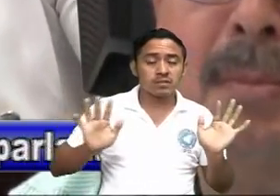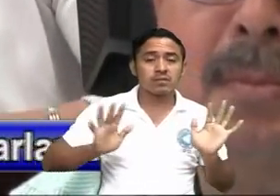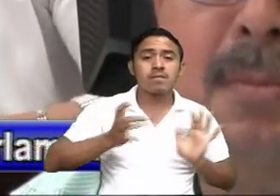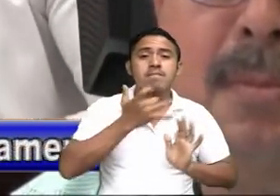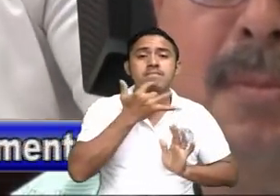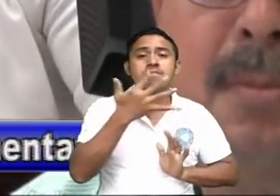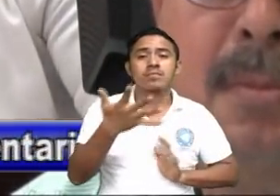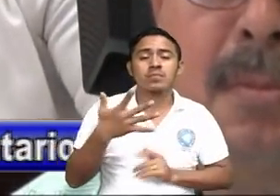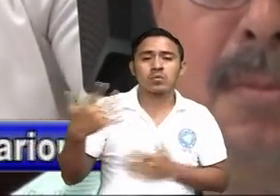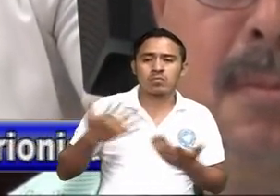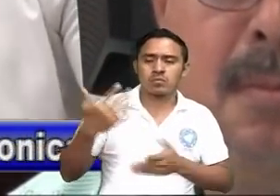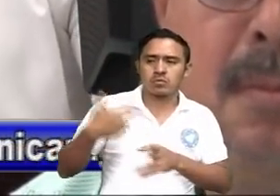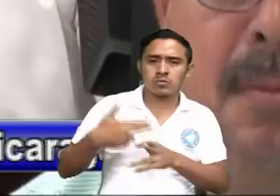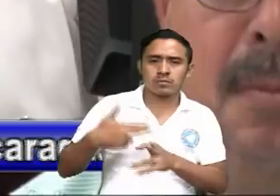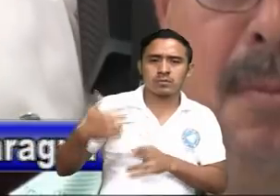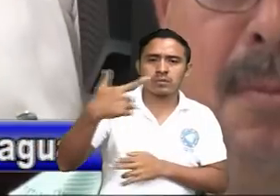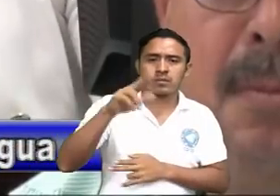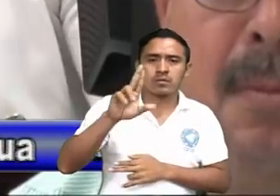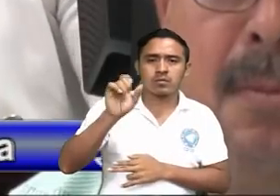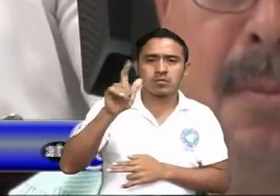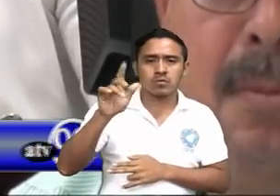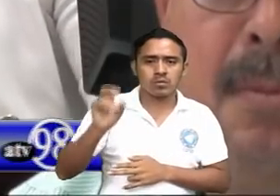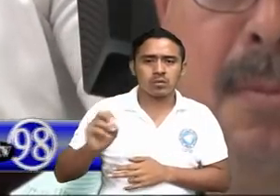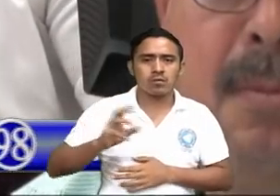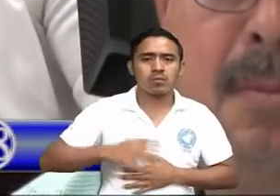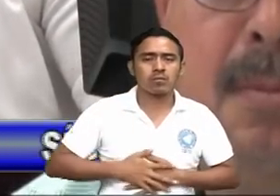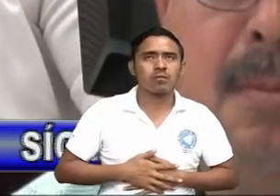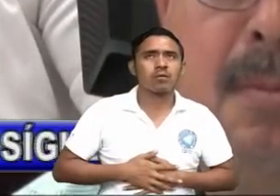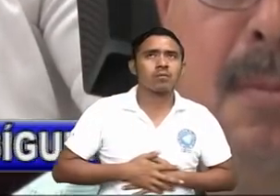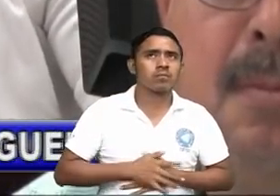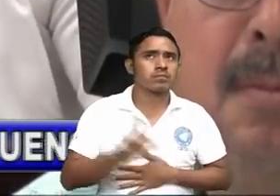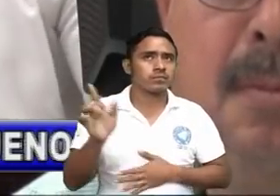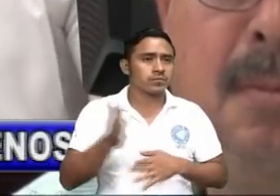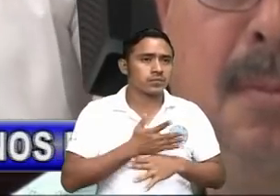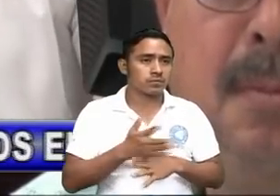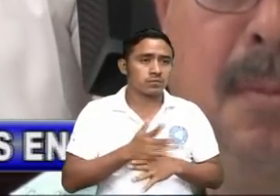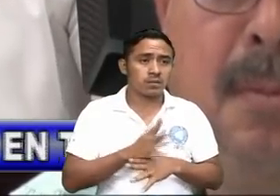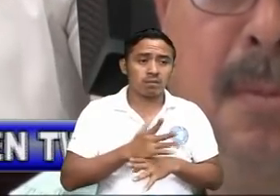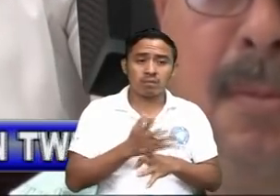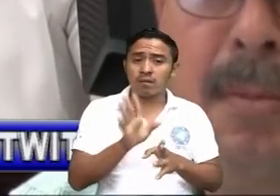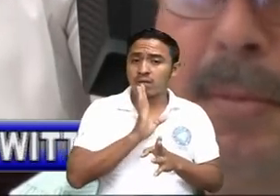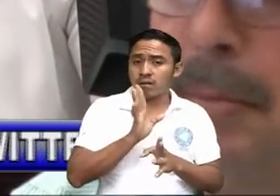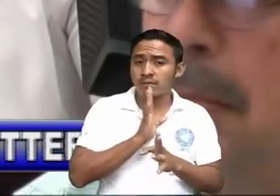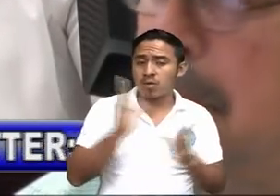porque hablar de Gustavo Porras no es hablar de Arnoldo Alemán.